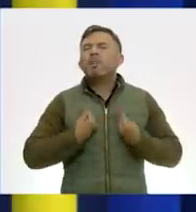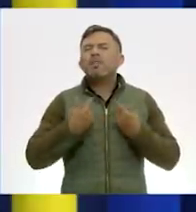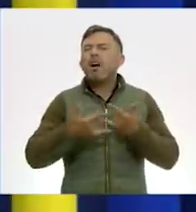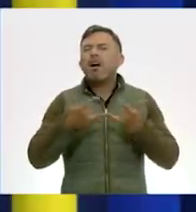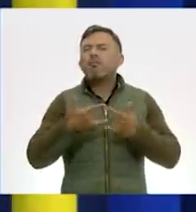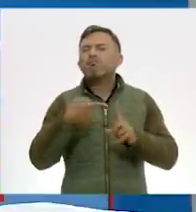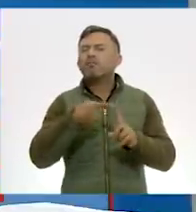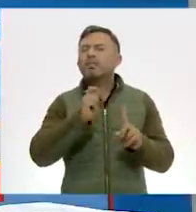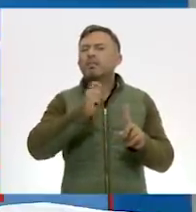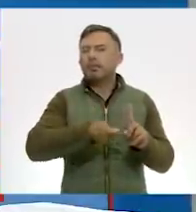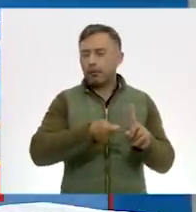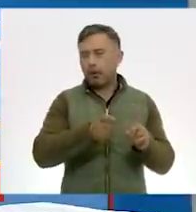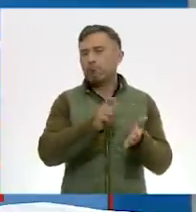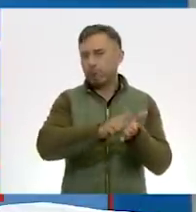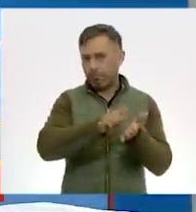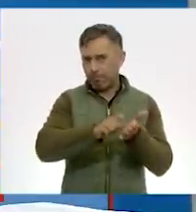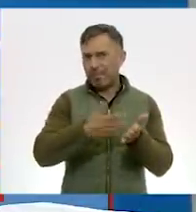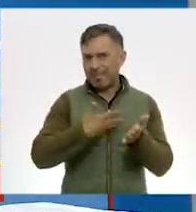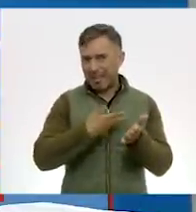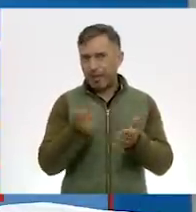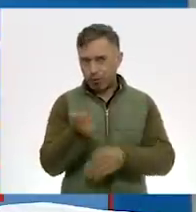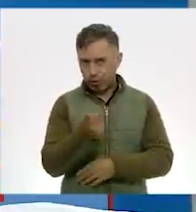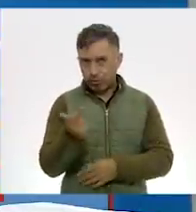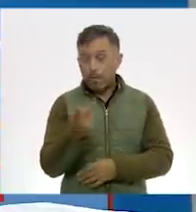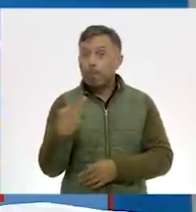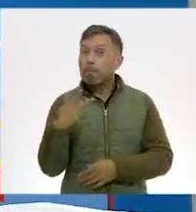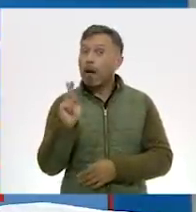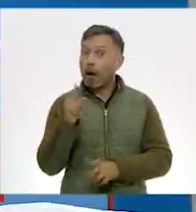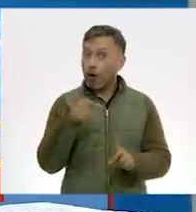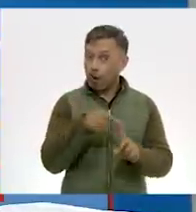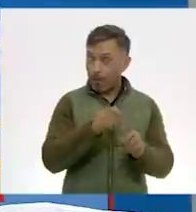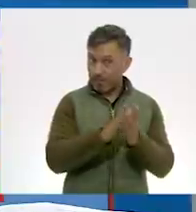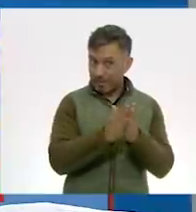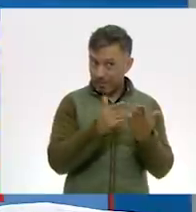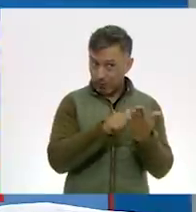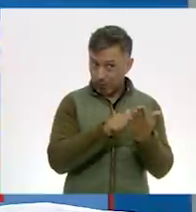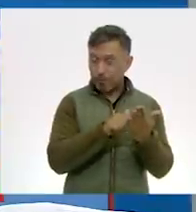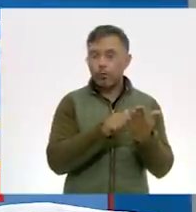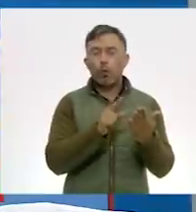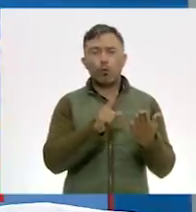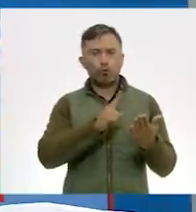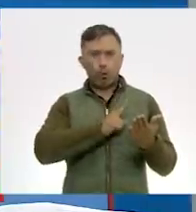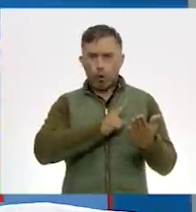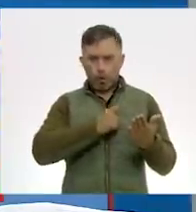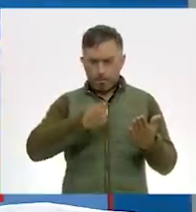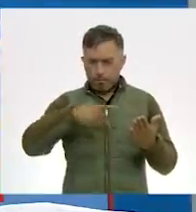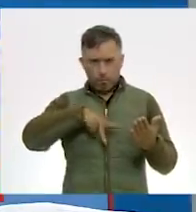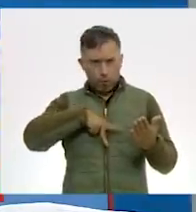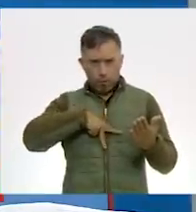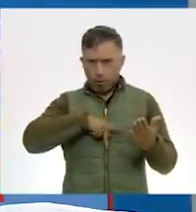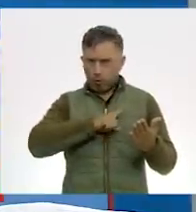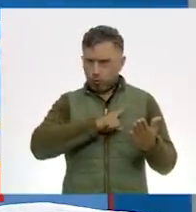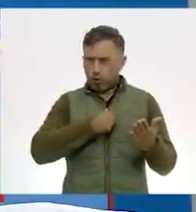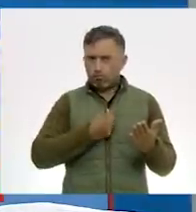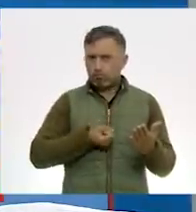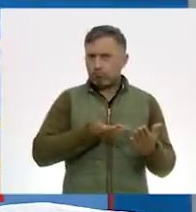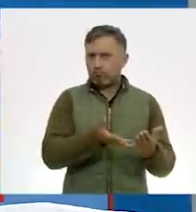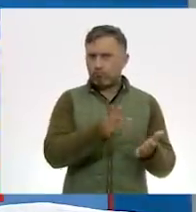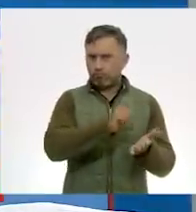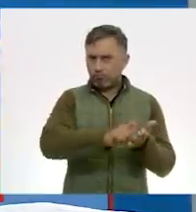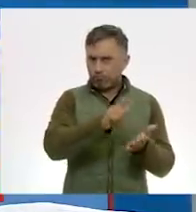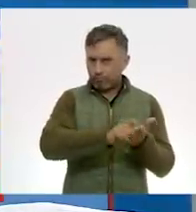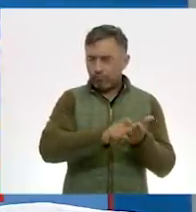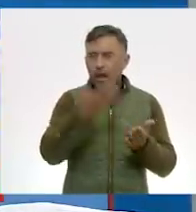Pero tenemos en uno que la misma persona está describiendo cómo fue su infancia, su vida. Y en el